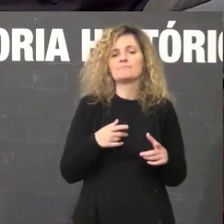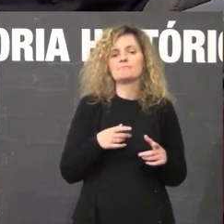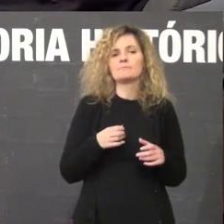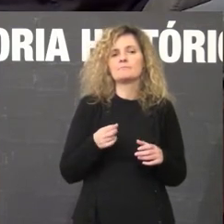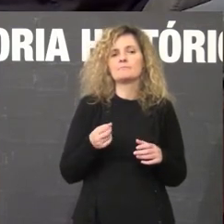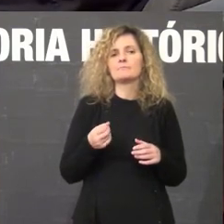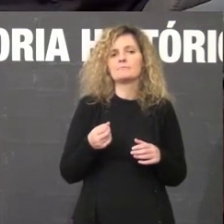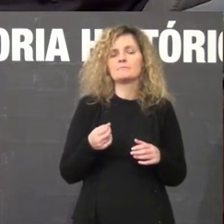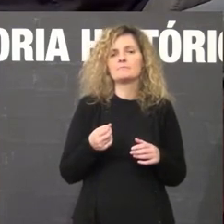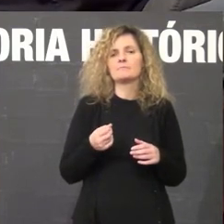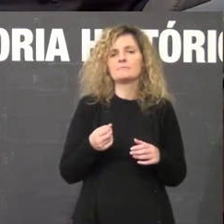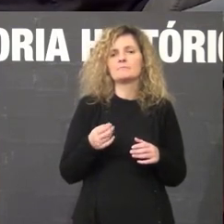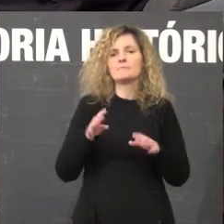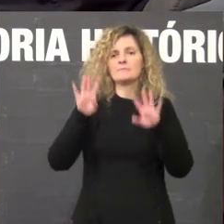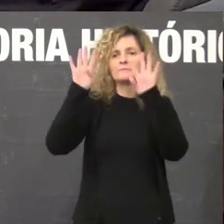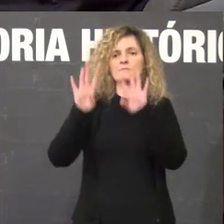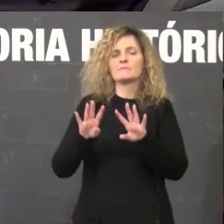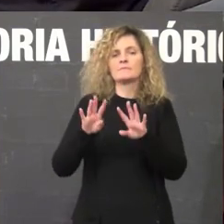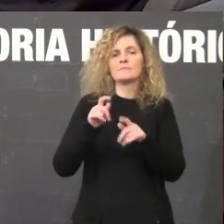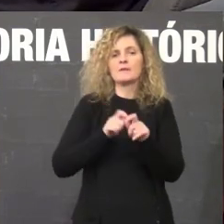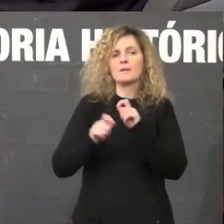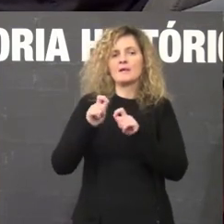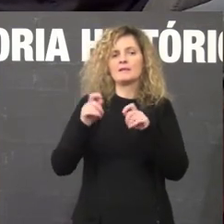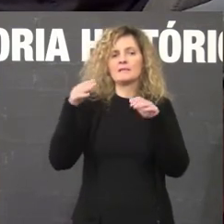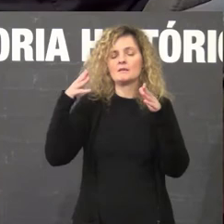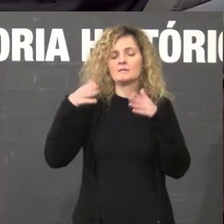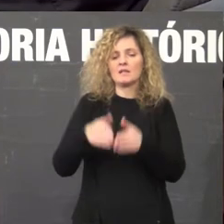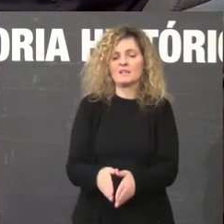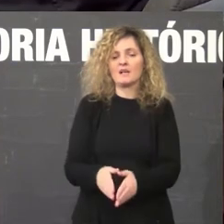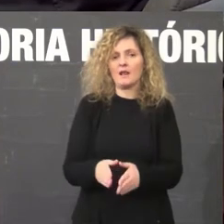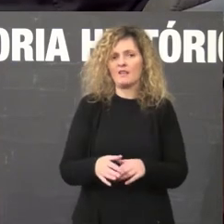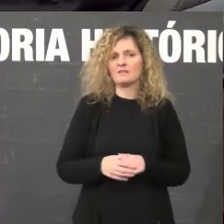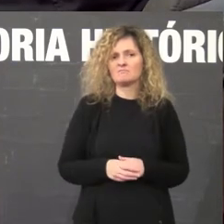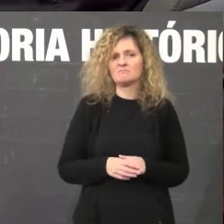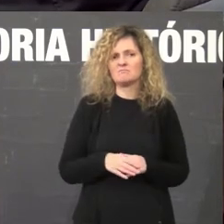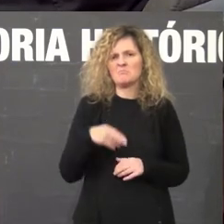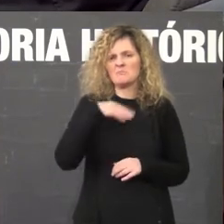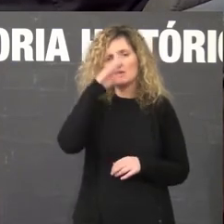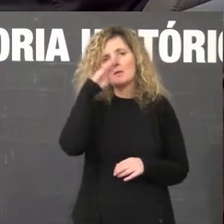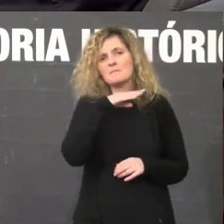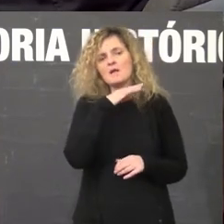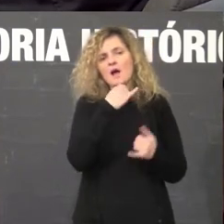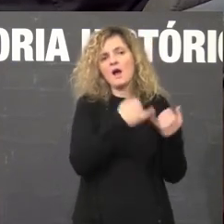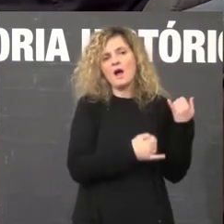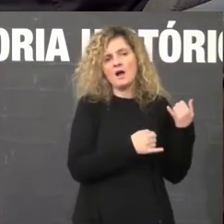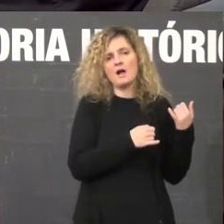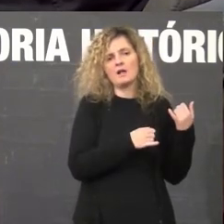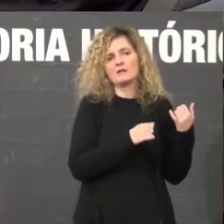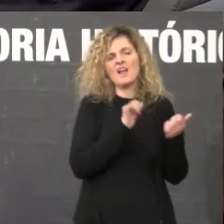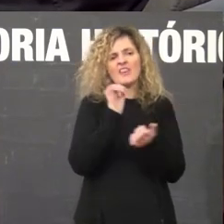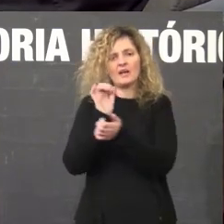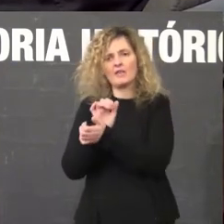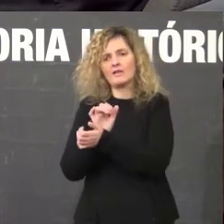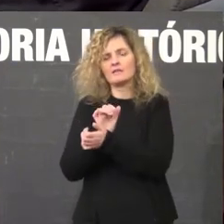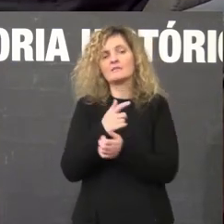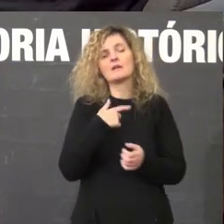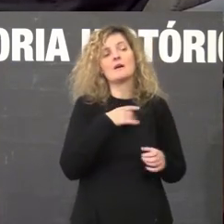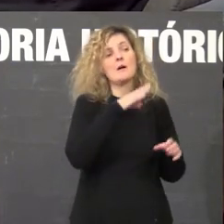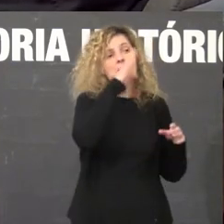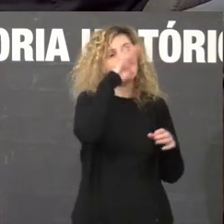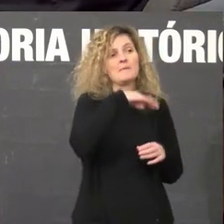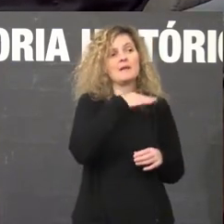encerradas na prisión de Ventas, e despois meu pai acaba conseguindo un traballo na